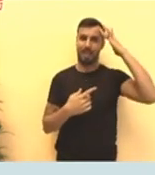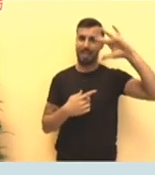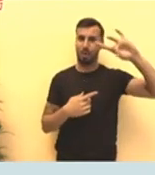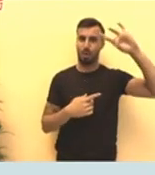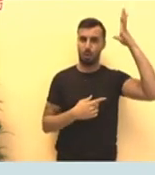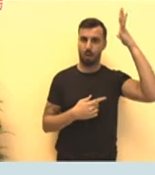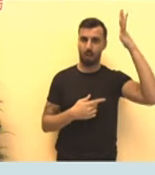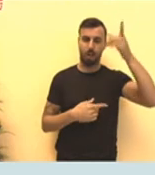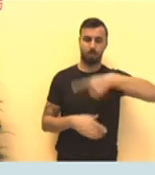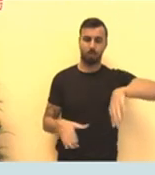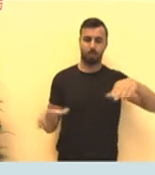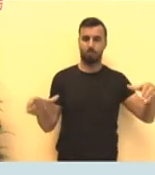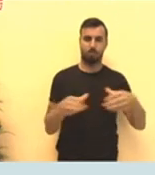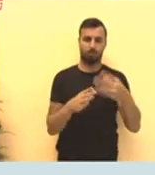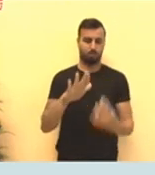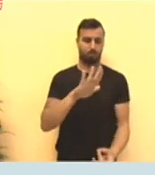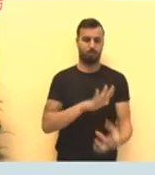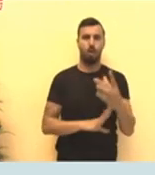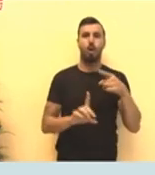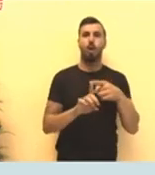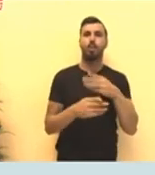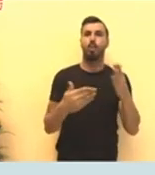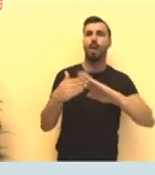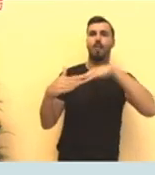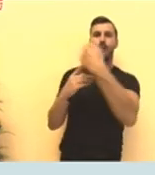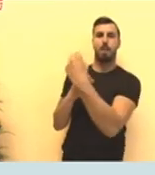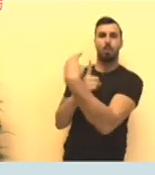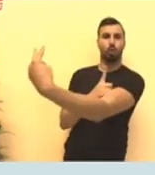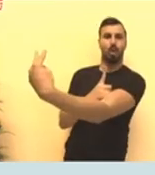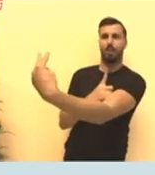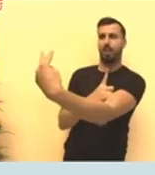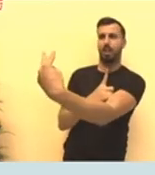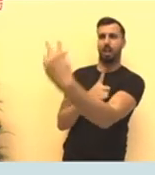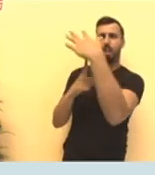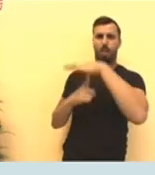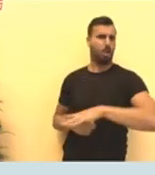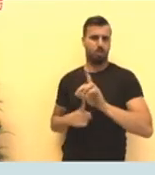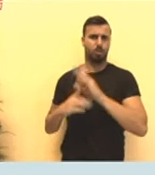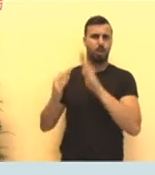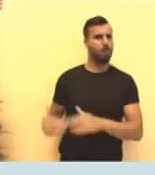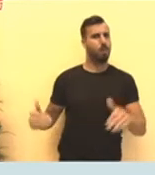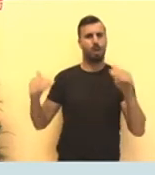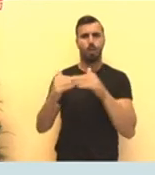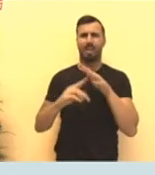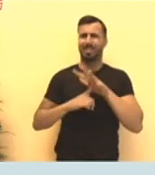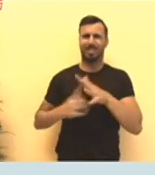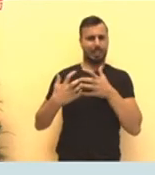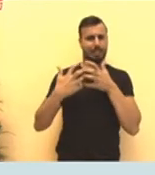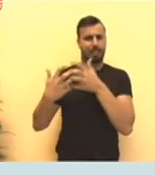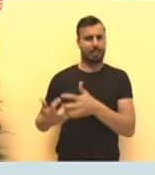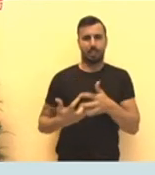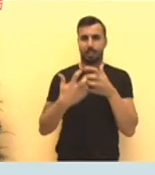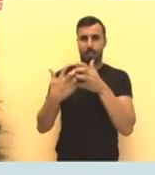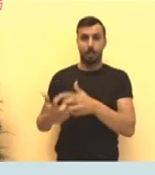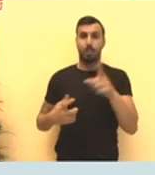para afirmarnos frente a las imposiciones externas y ajenas y luchar contra nuestra discriminación. Tratamos de superar tanto las